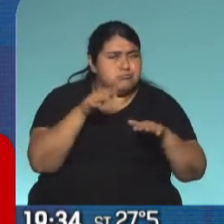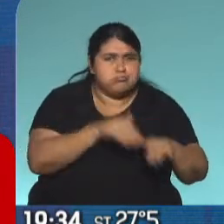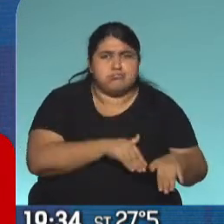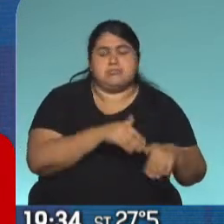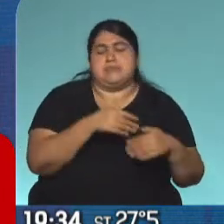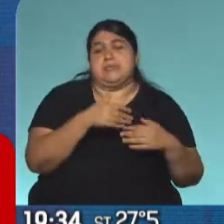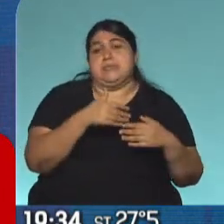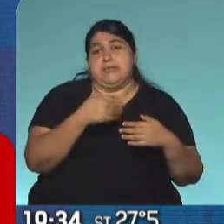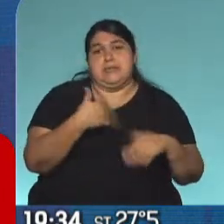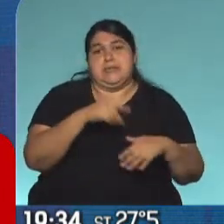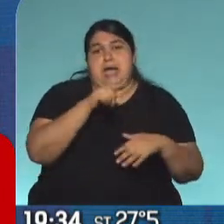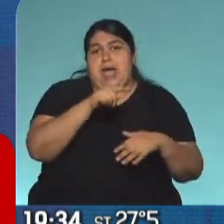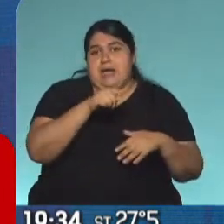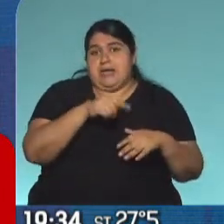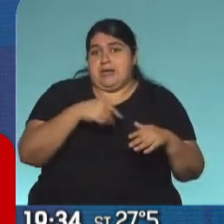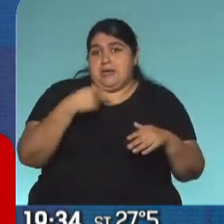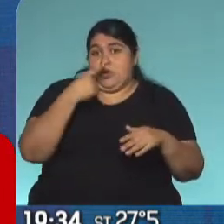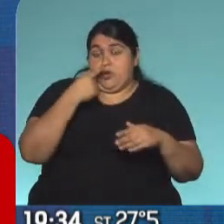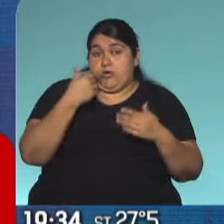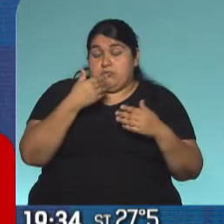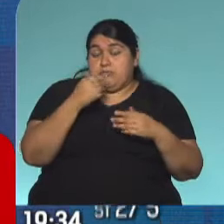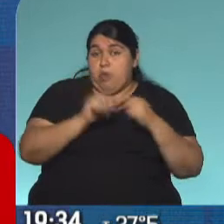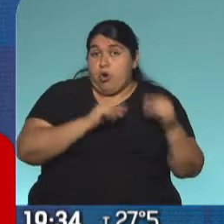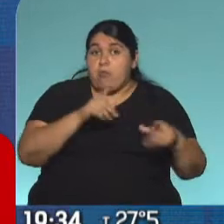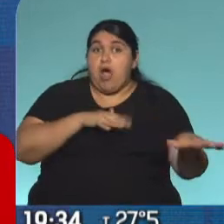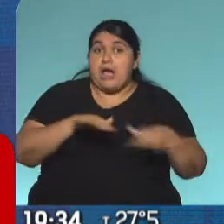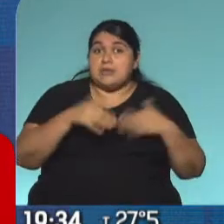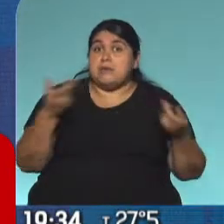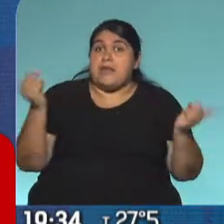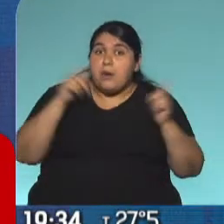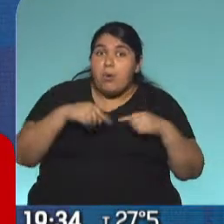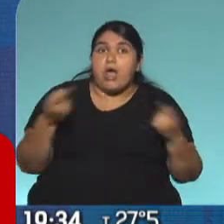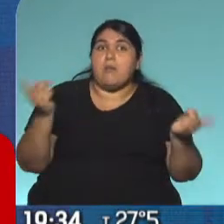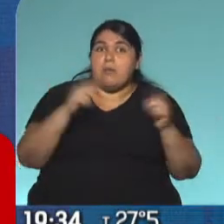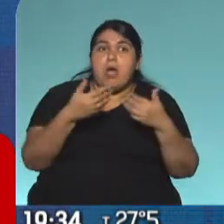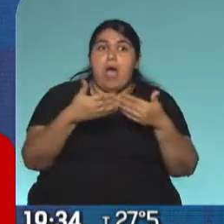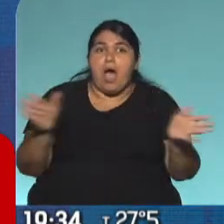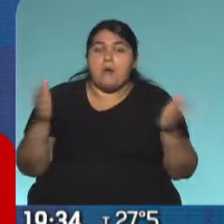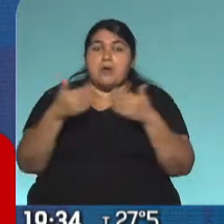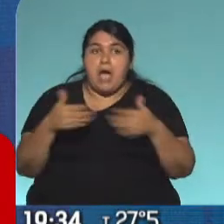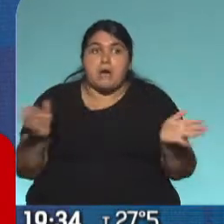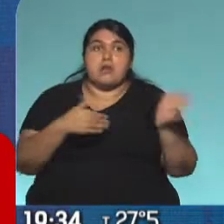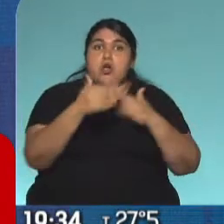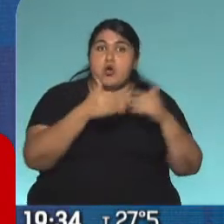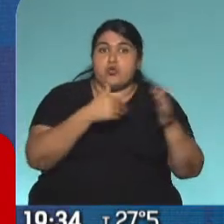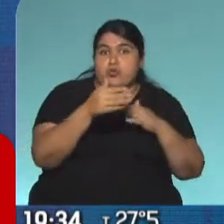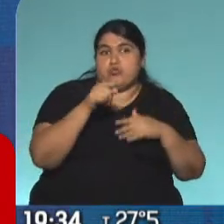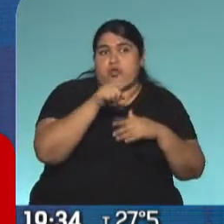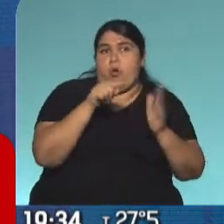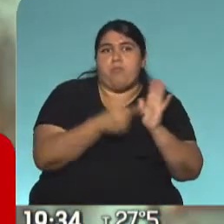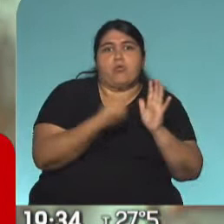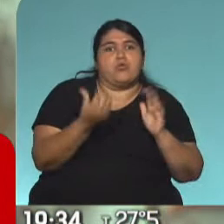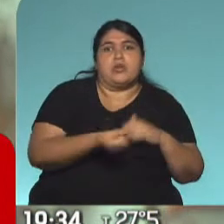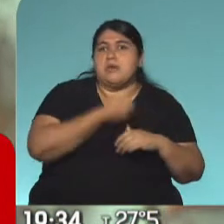a partir de ahí entonces, a medida de que las actividades económicas se fueron flexibilizando y la construcción, que vale aclarar, es un eje clave